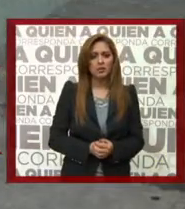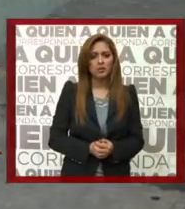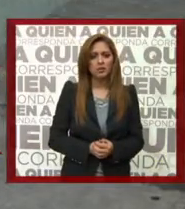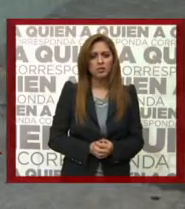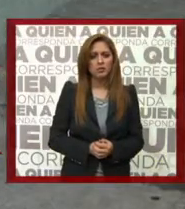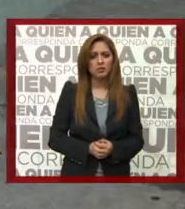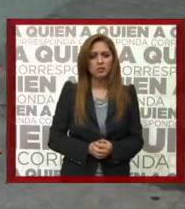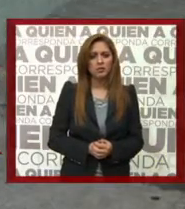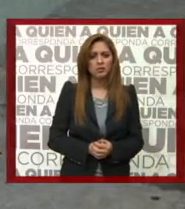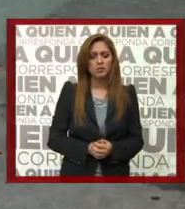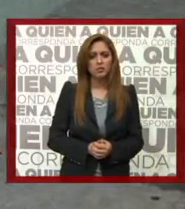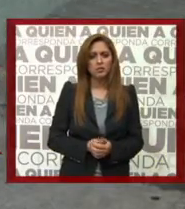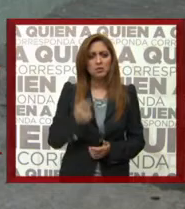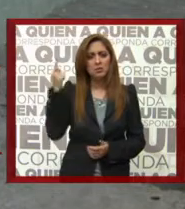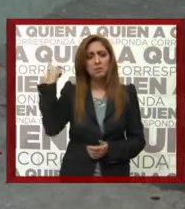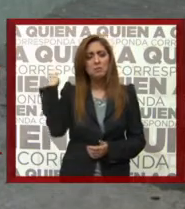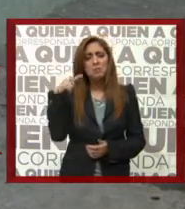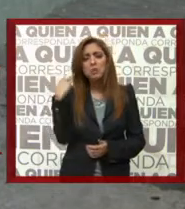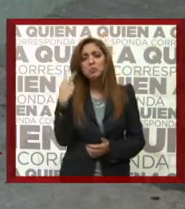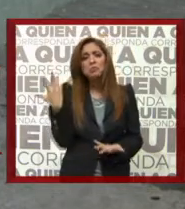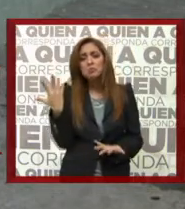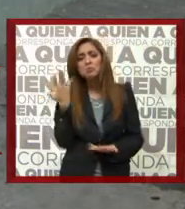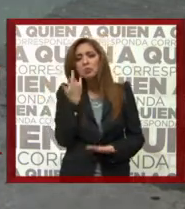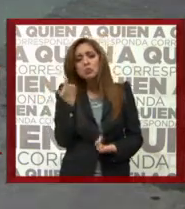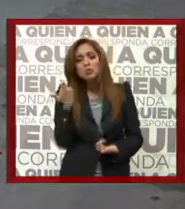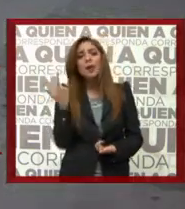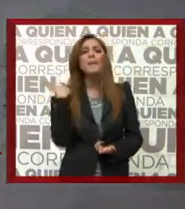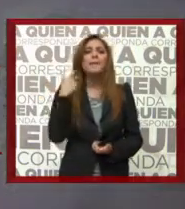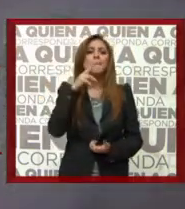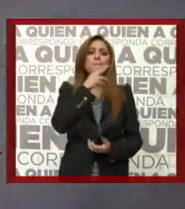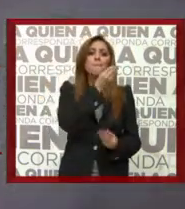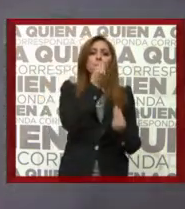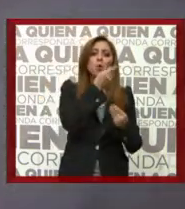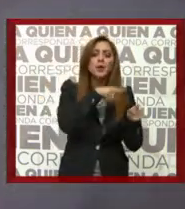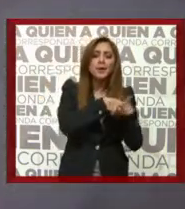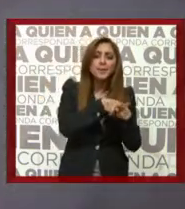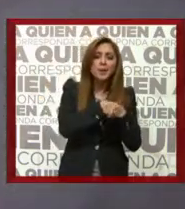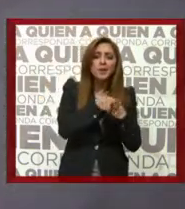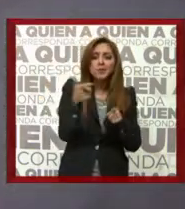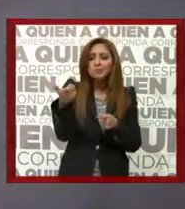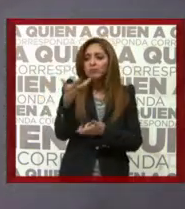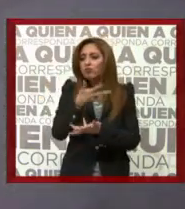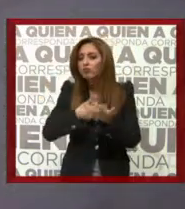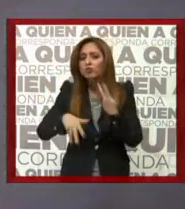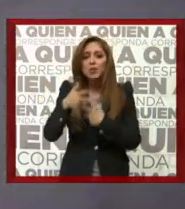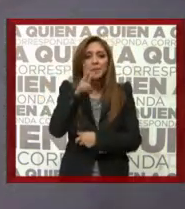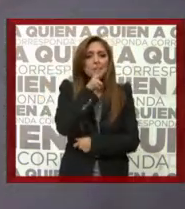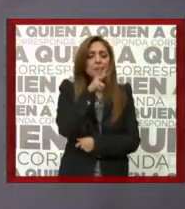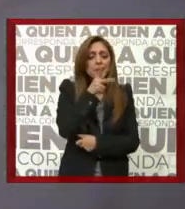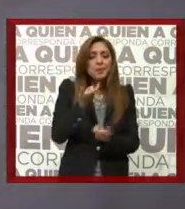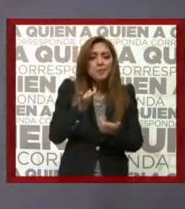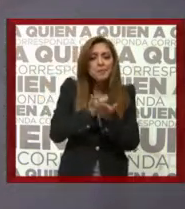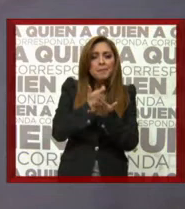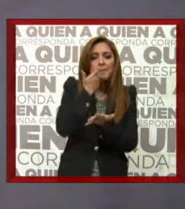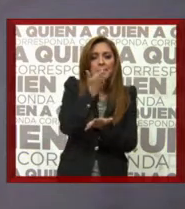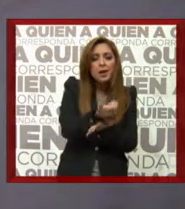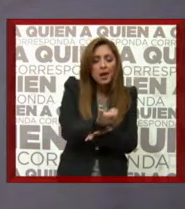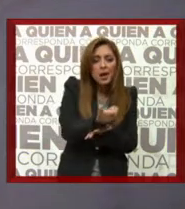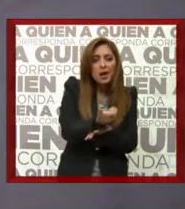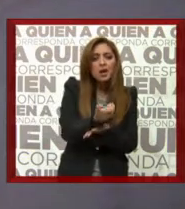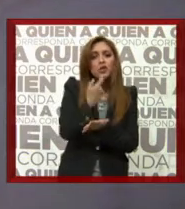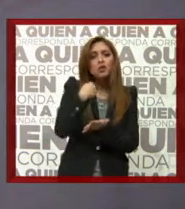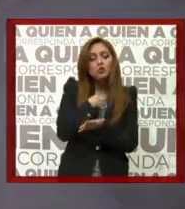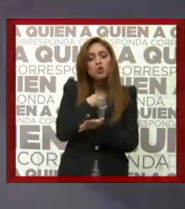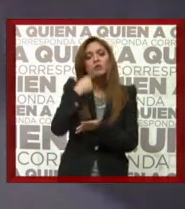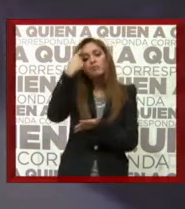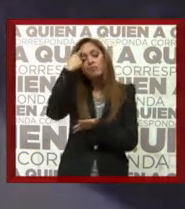pues no hay mucho dinero y somos varios hermanos. Mi papá ya no pudo seguir pagando. Bueno, me quedé ya para terminar